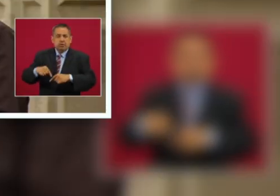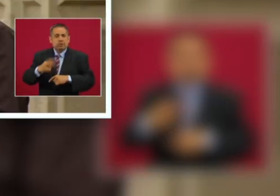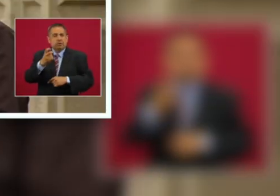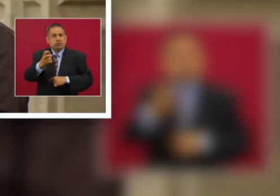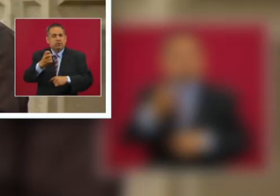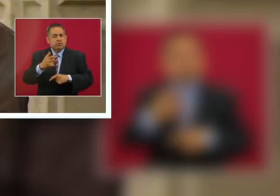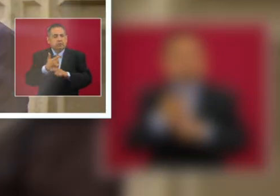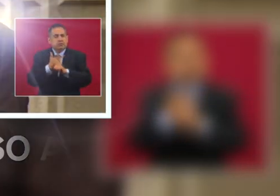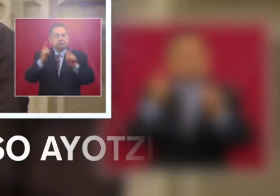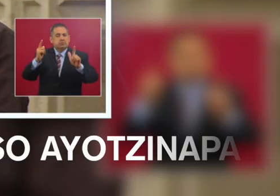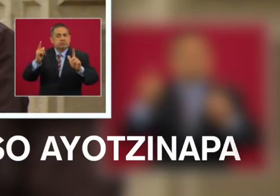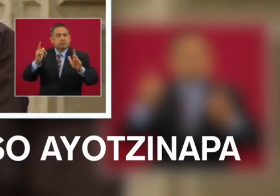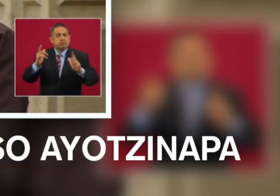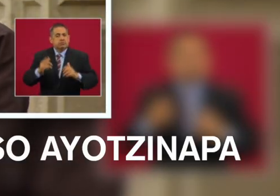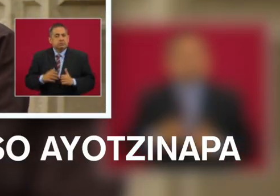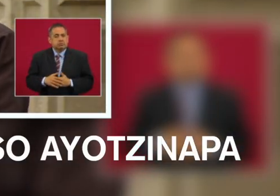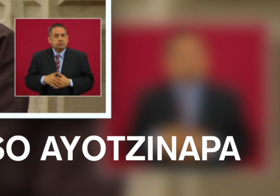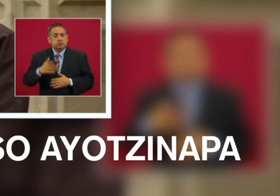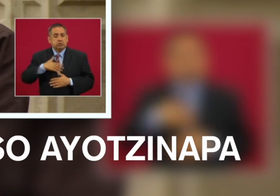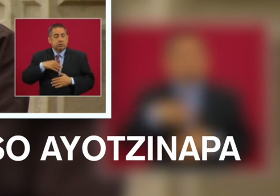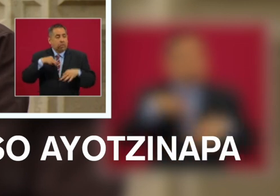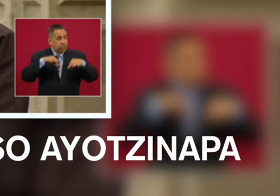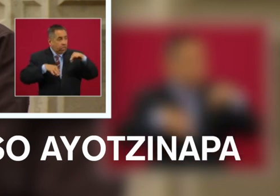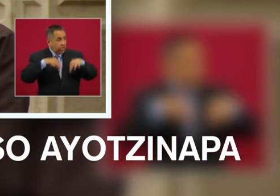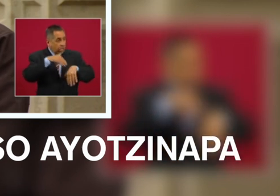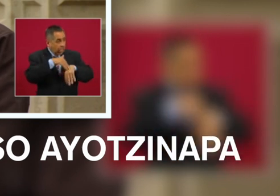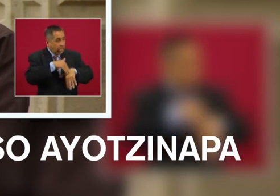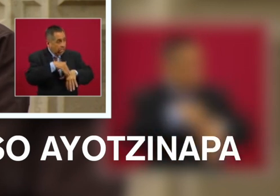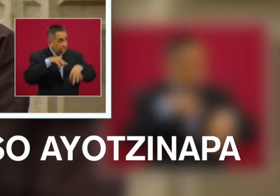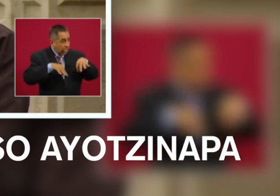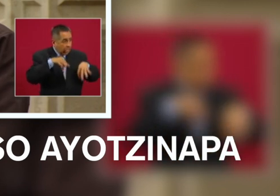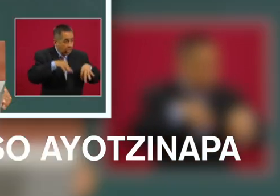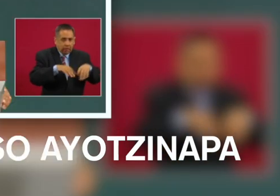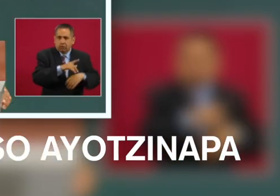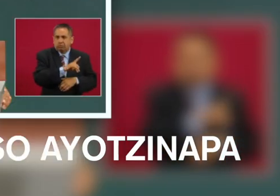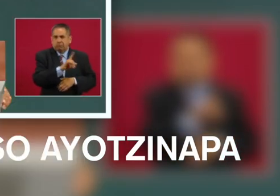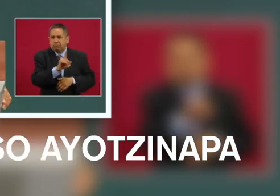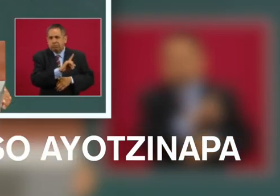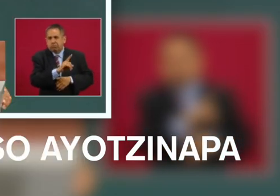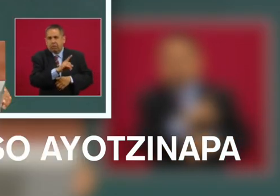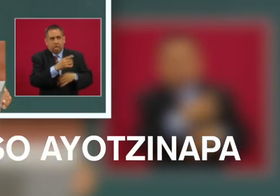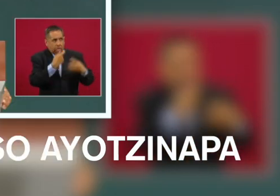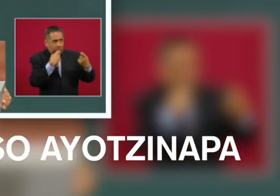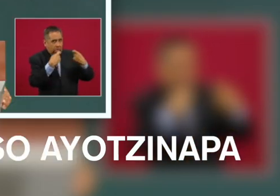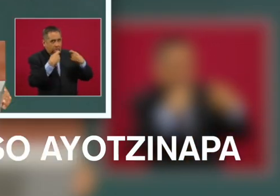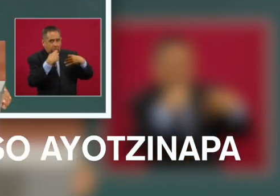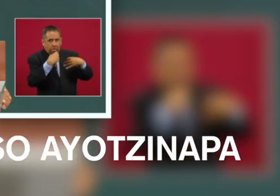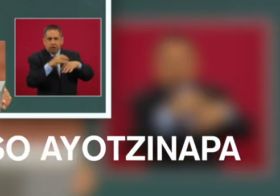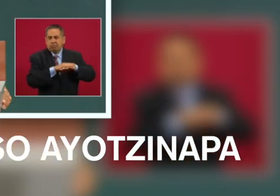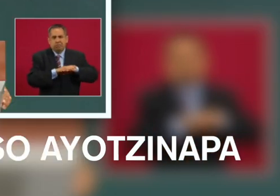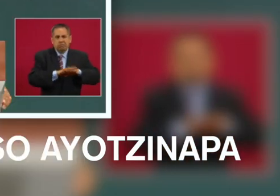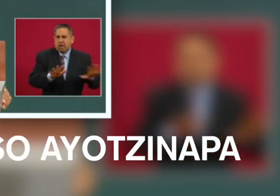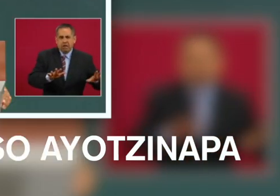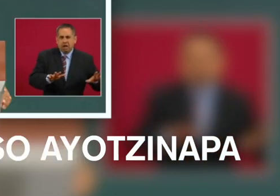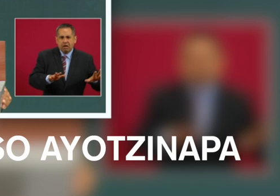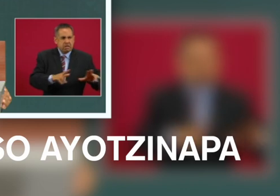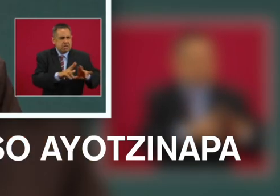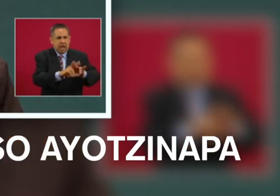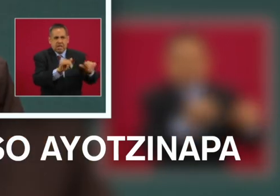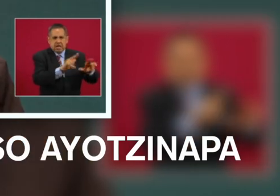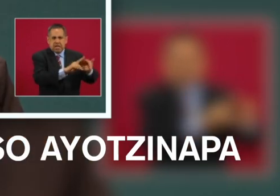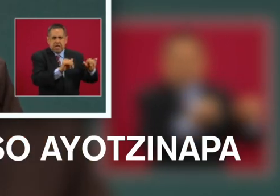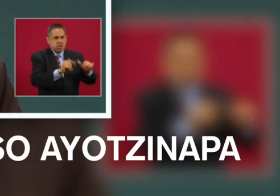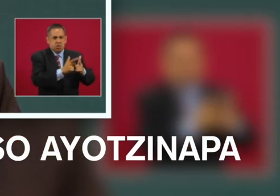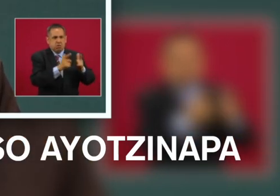no soy un títere un pelele d ningún